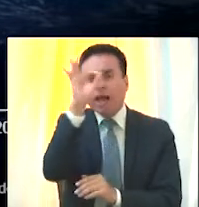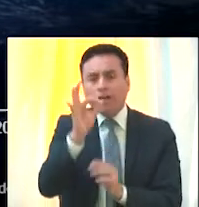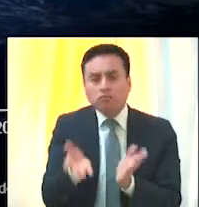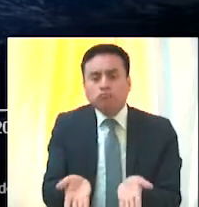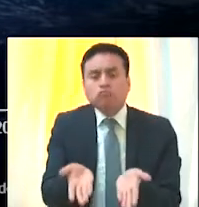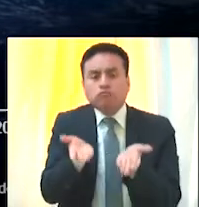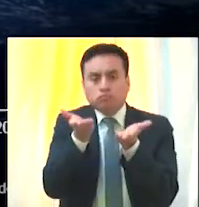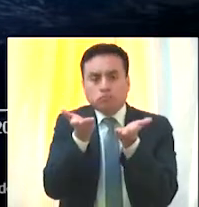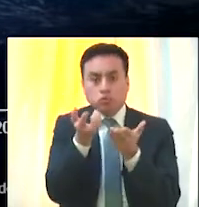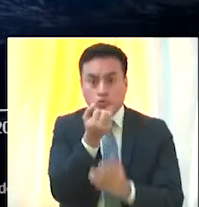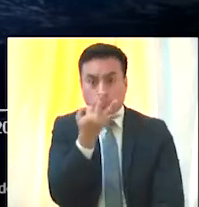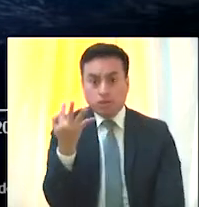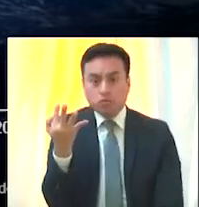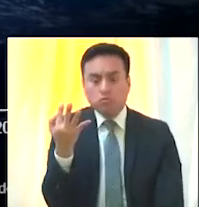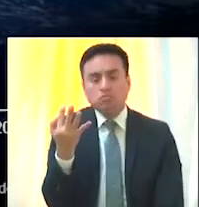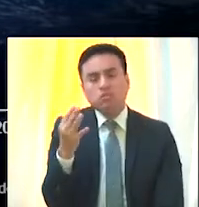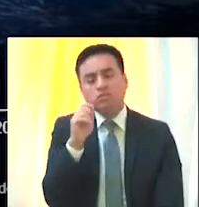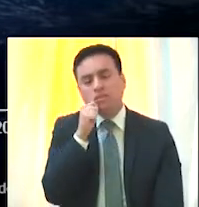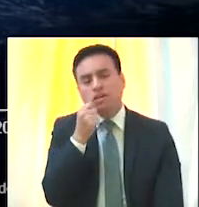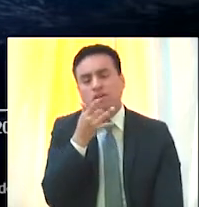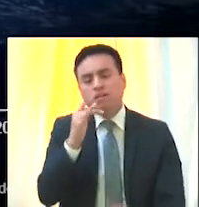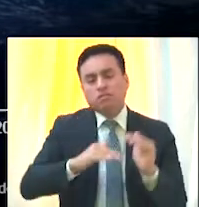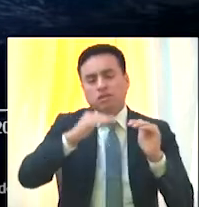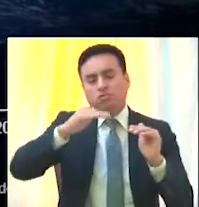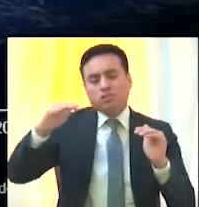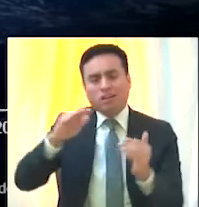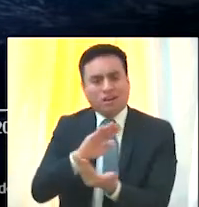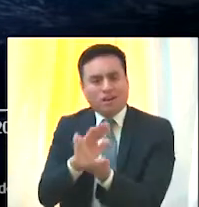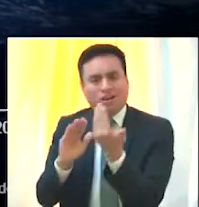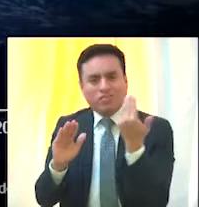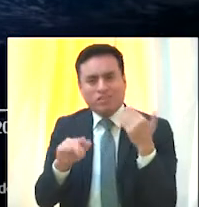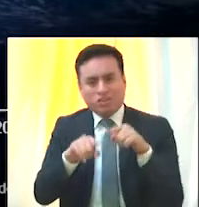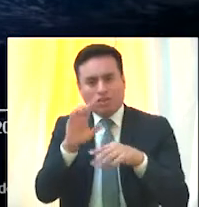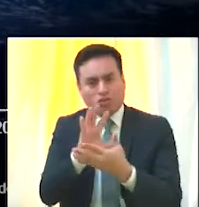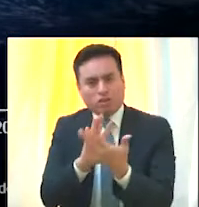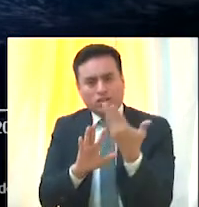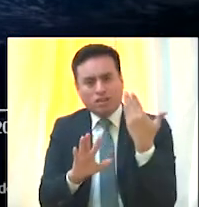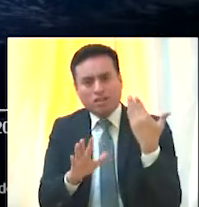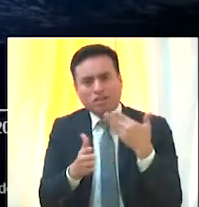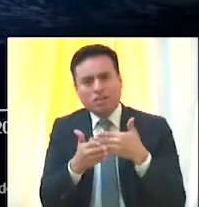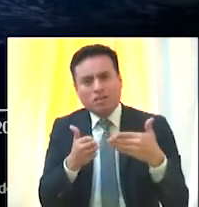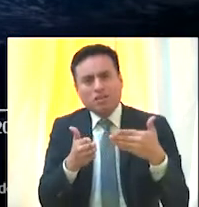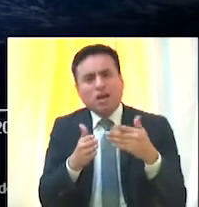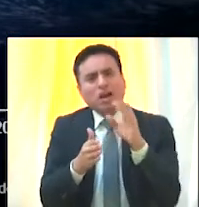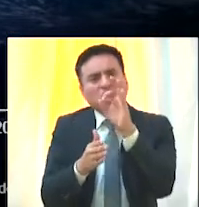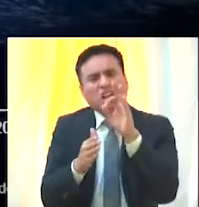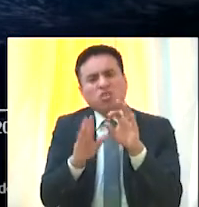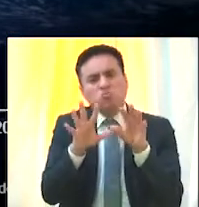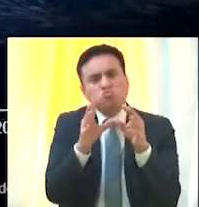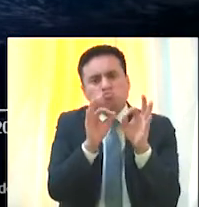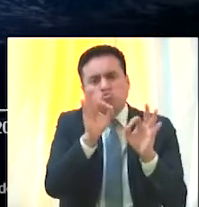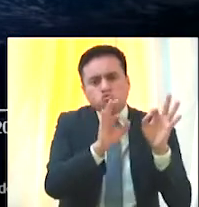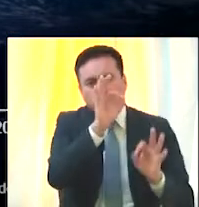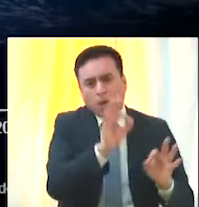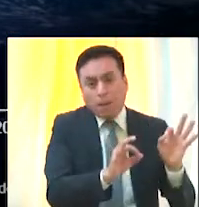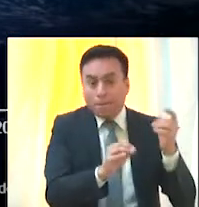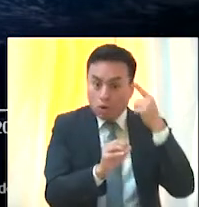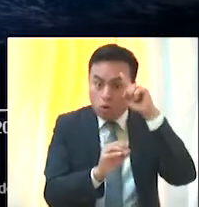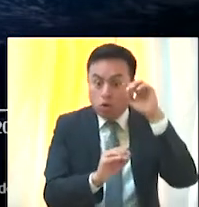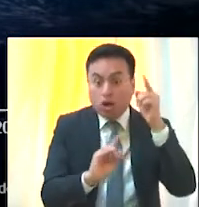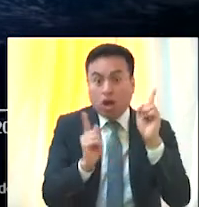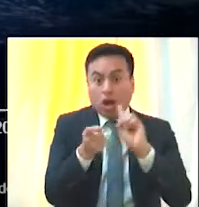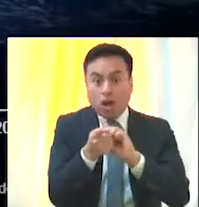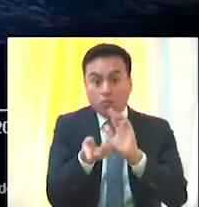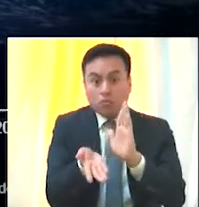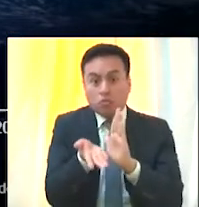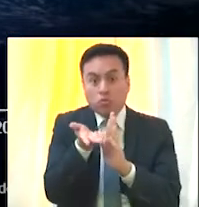Ese número, por supuesto, empalidece con las variaciones que les mostraba en la escala geológica, que han sido de varias decenas de grados. Sin embargo, este ha sido un cambio que